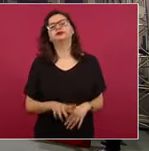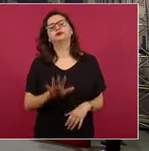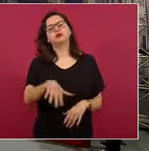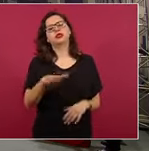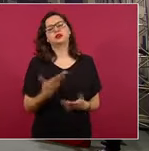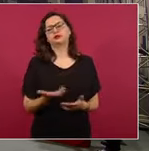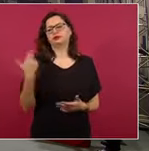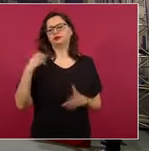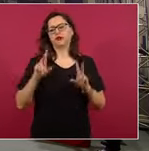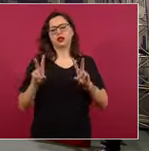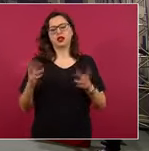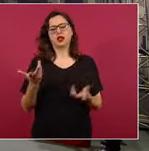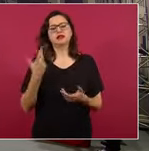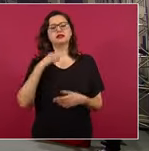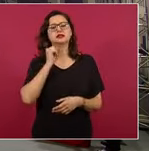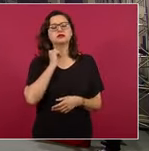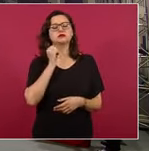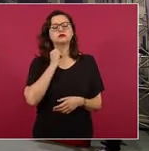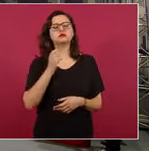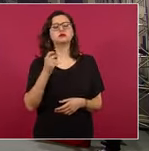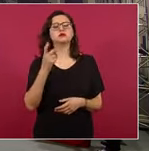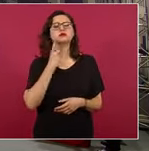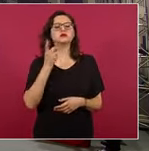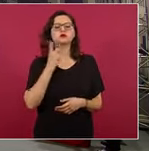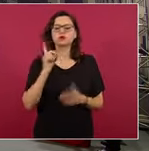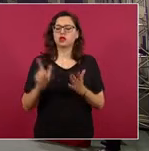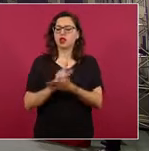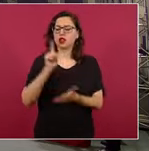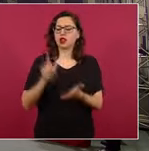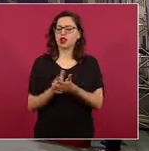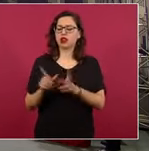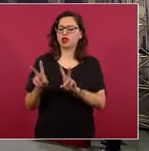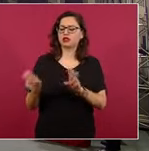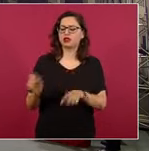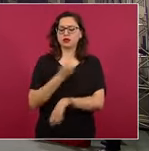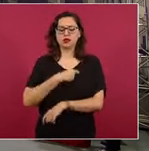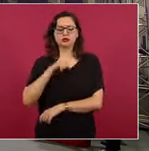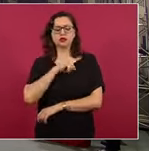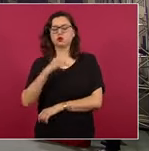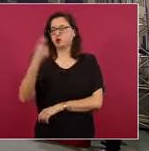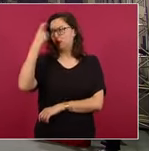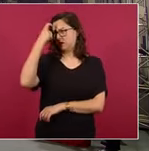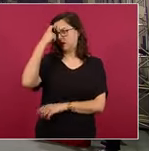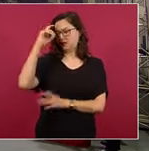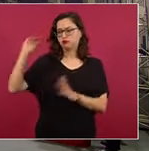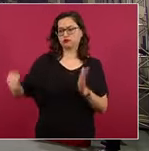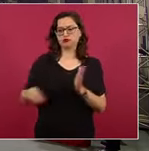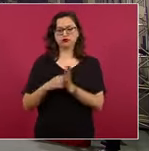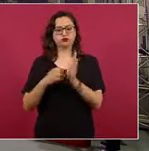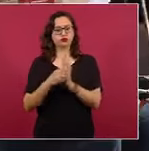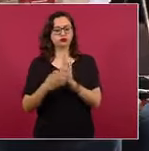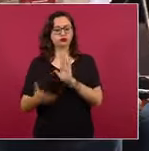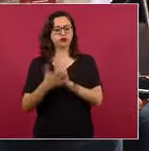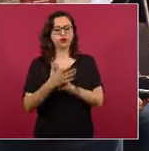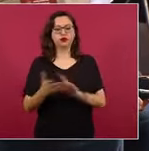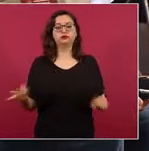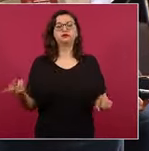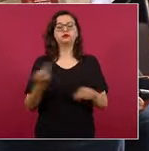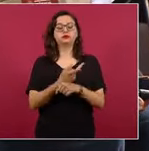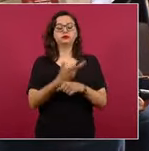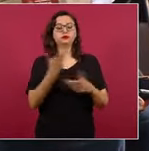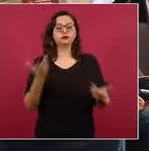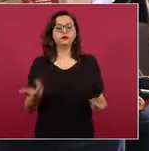la salud mental. Yo quisiera saber si dentro de esta universalización se tomó la decisión de desaparecer los